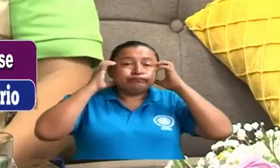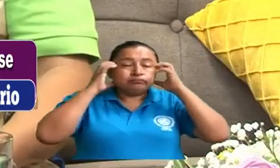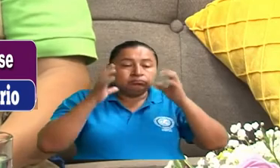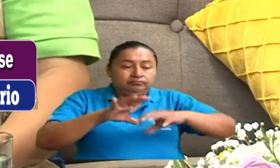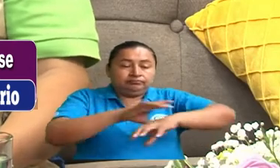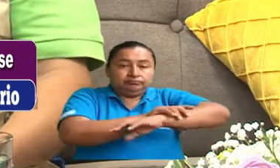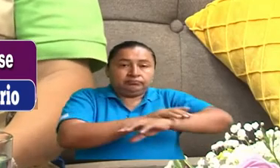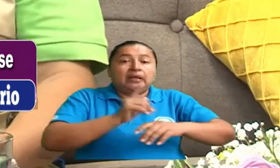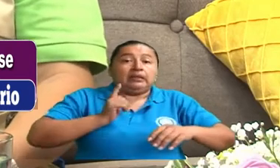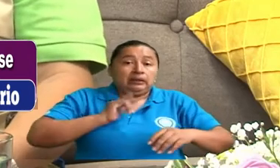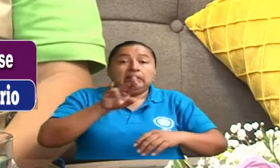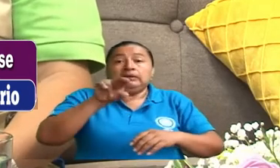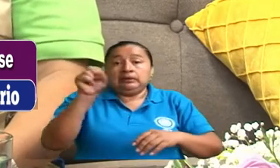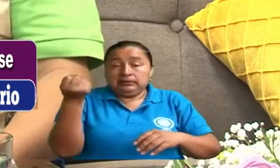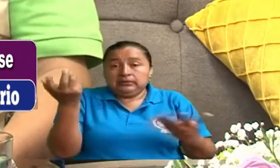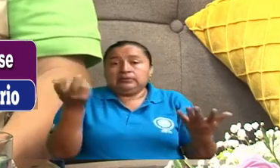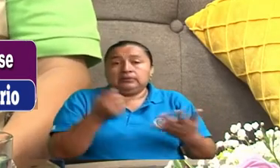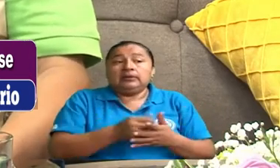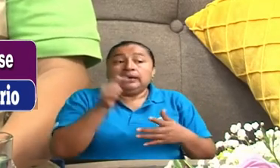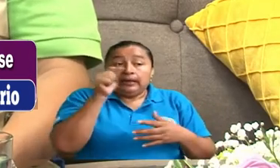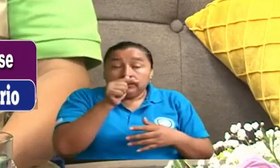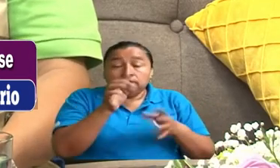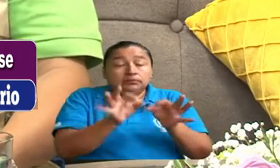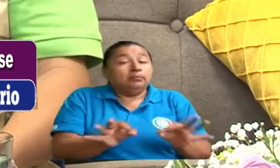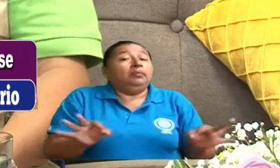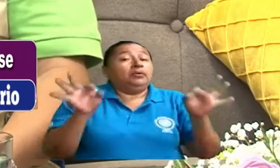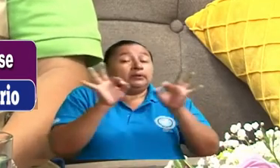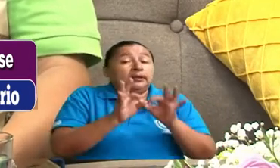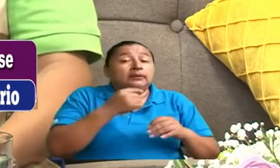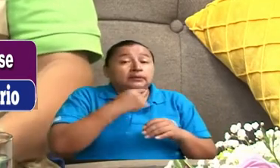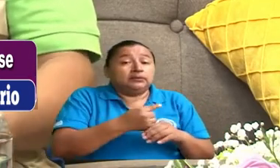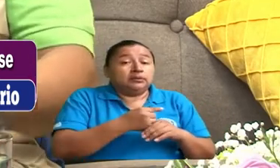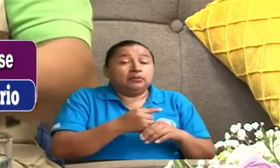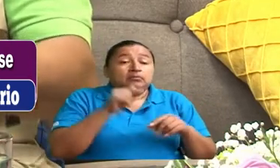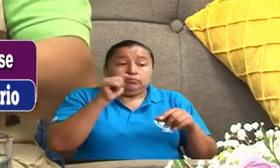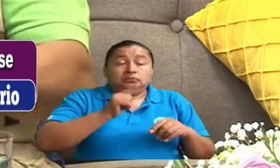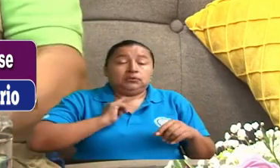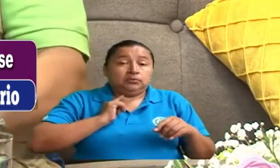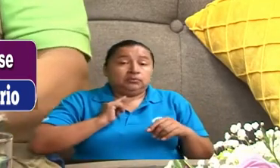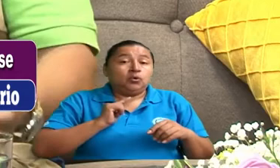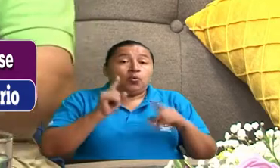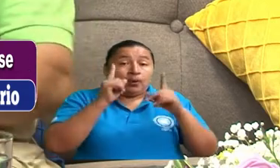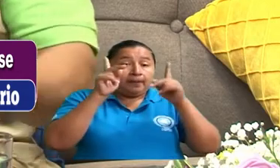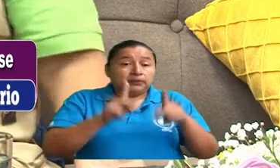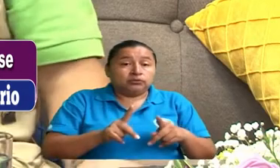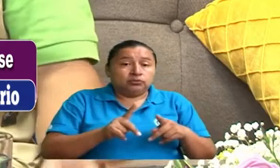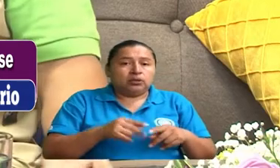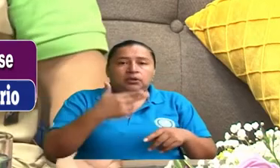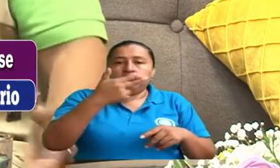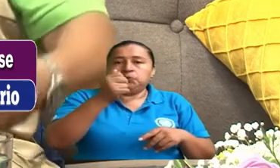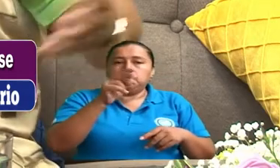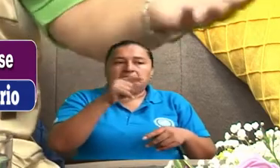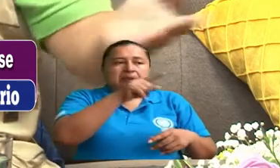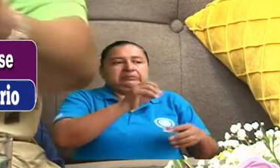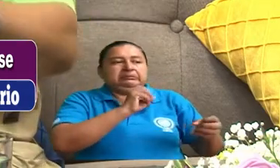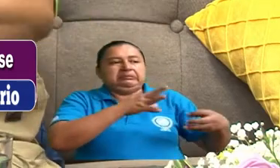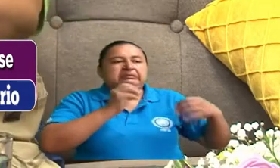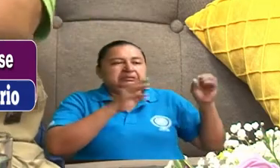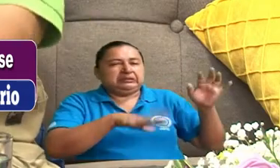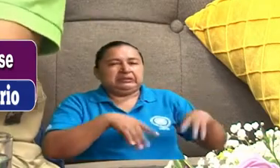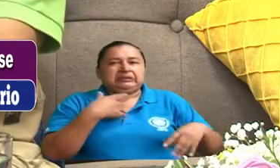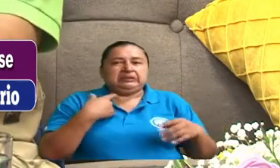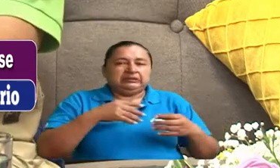seguro social, que eso es muy importante destacarlo, ¿verdad? Que un reciclador, un churequero, pues que